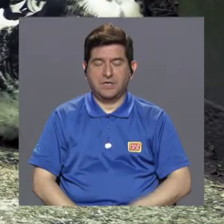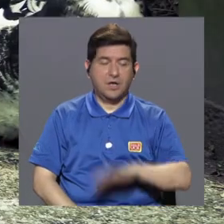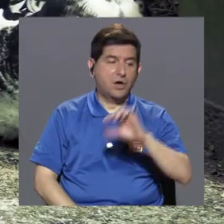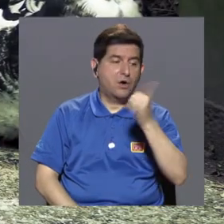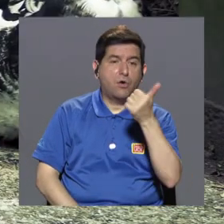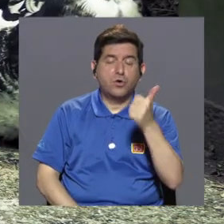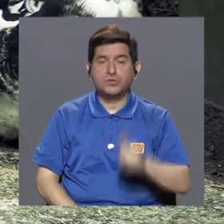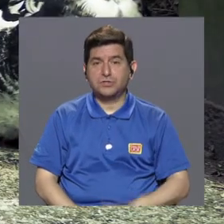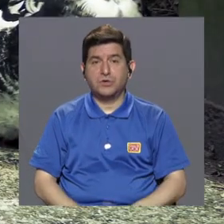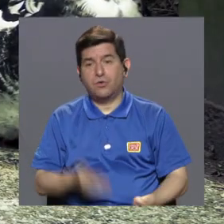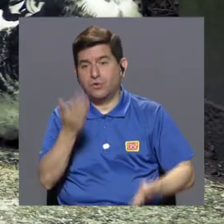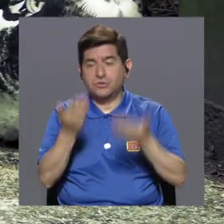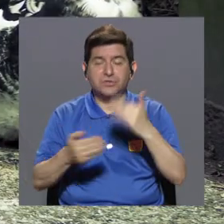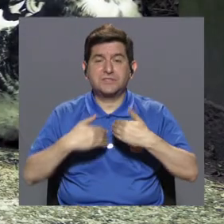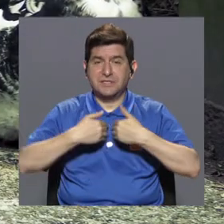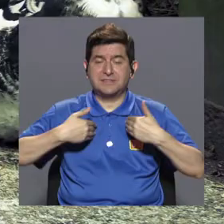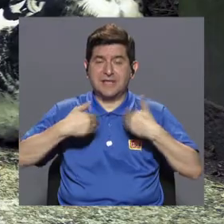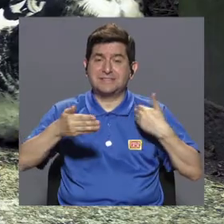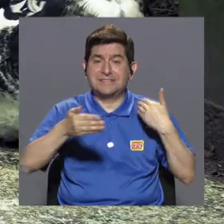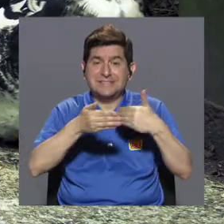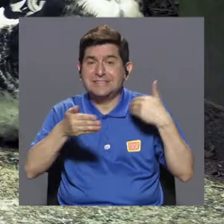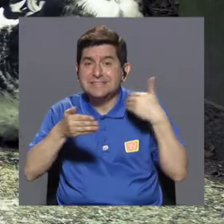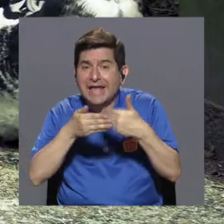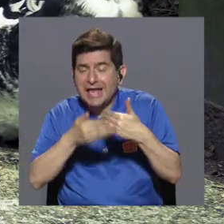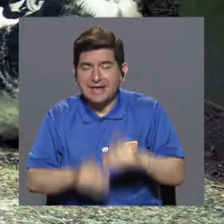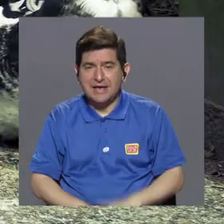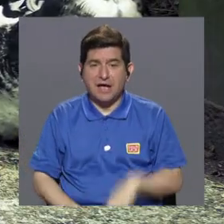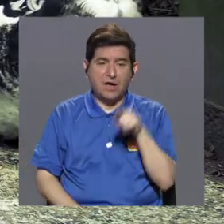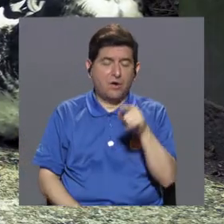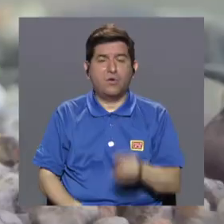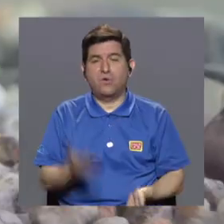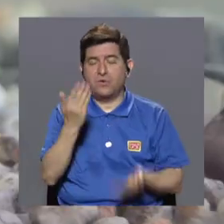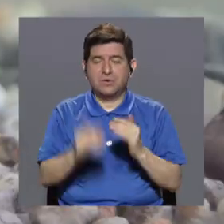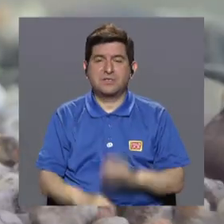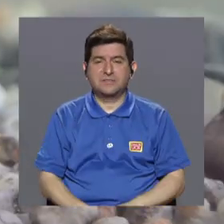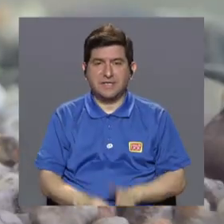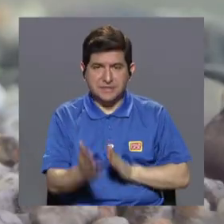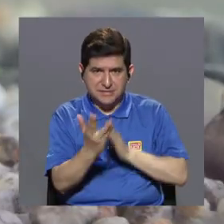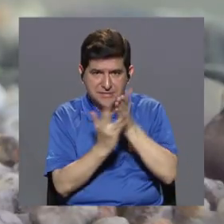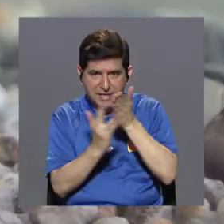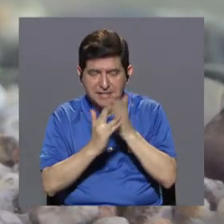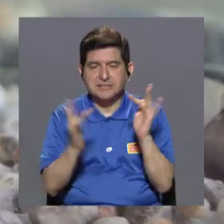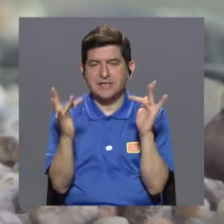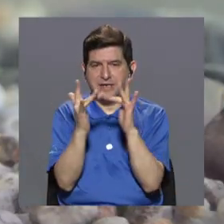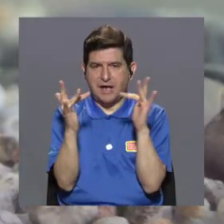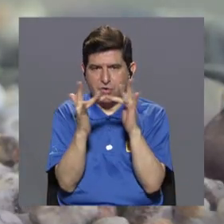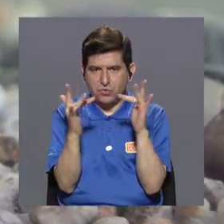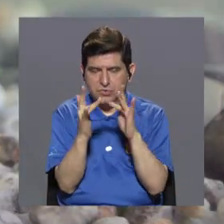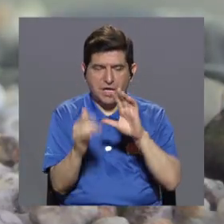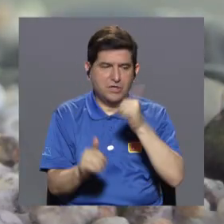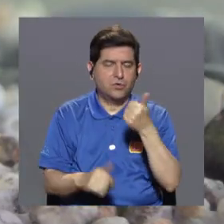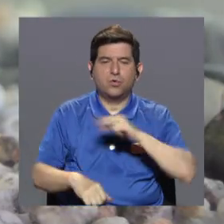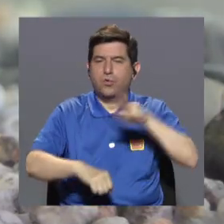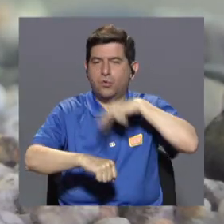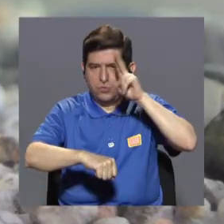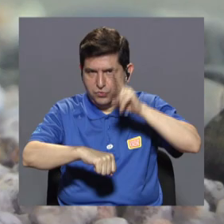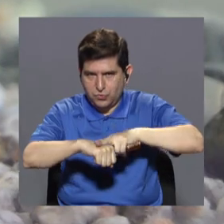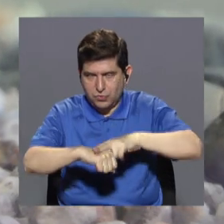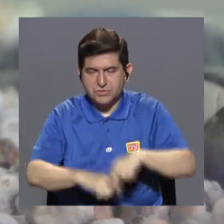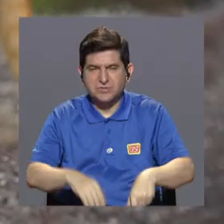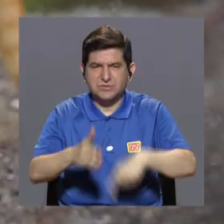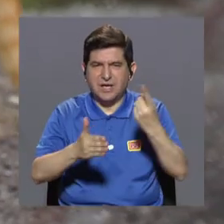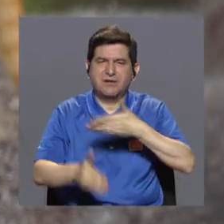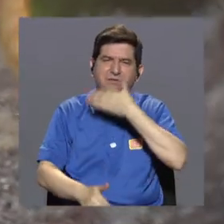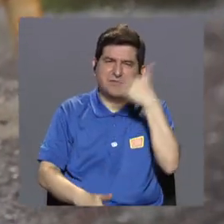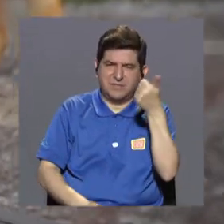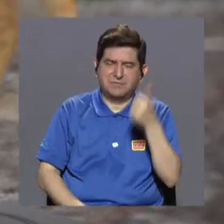hay muchos otros animales, o están entrando al grupo o en contacto con otros más frecuente.